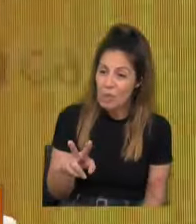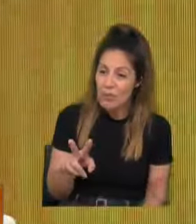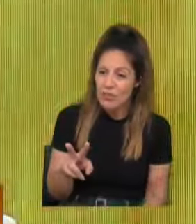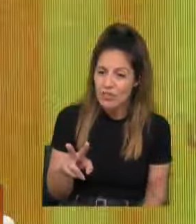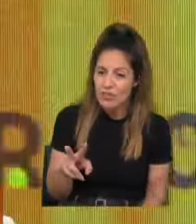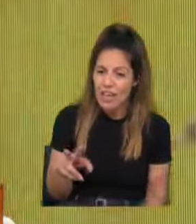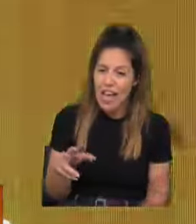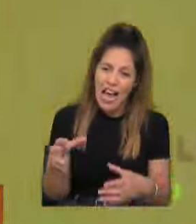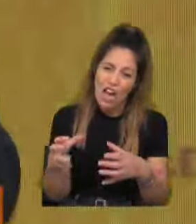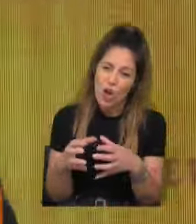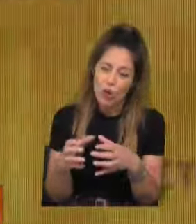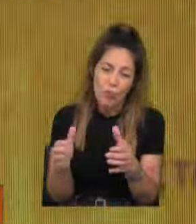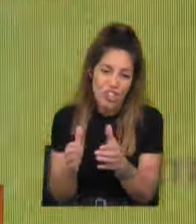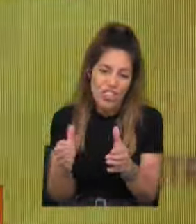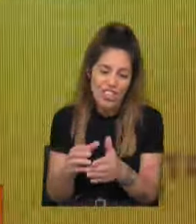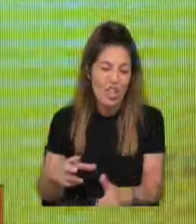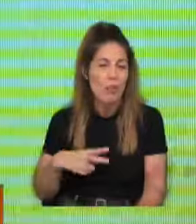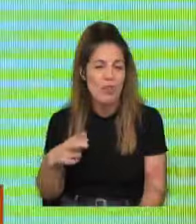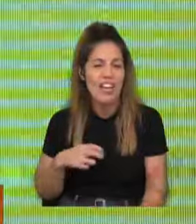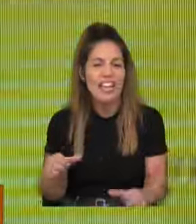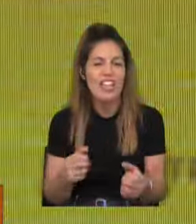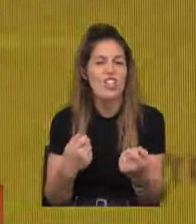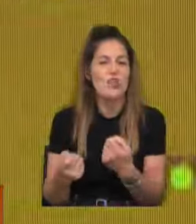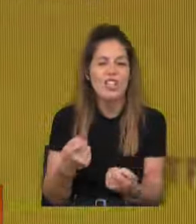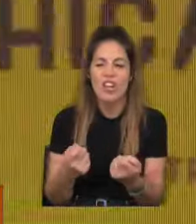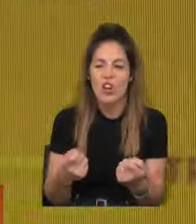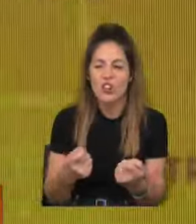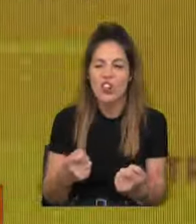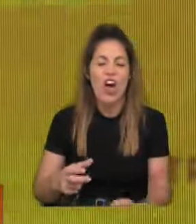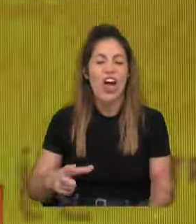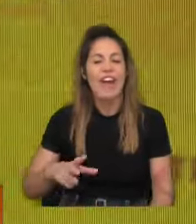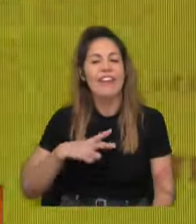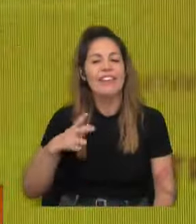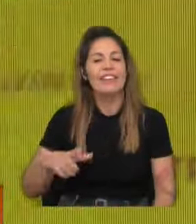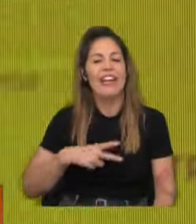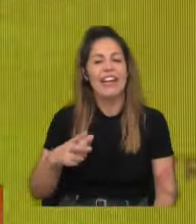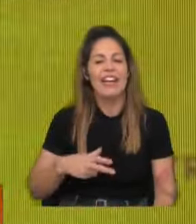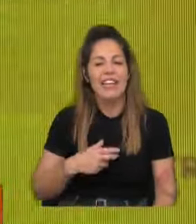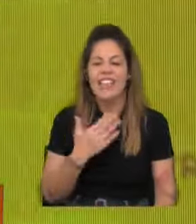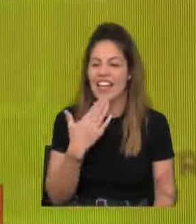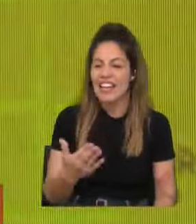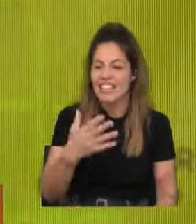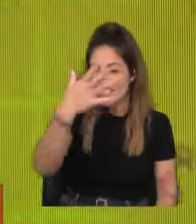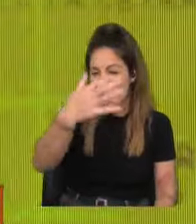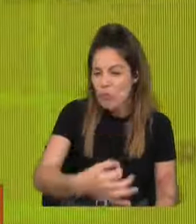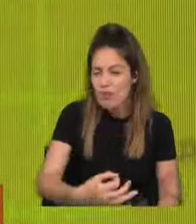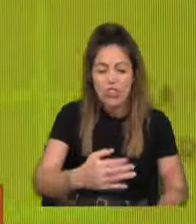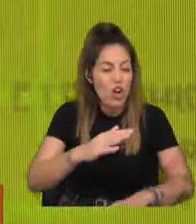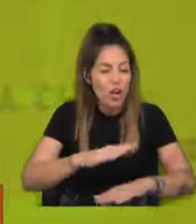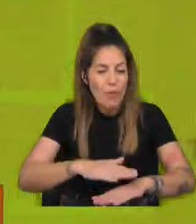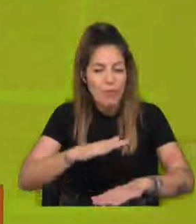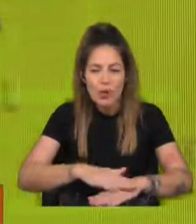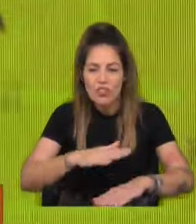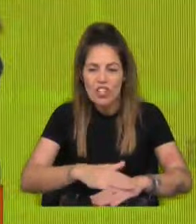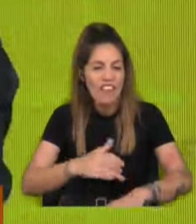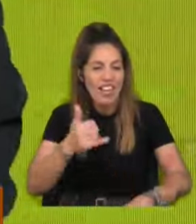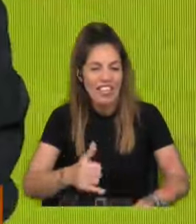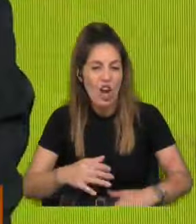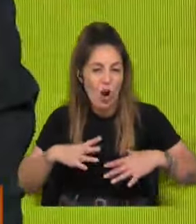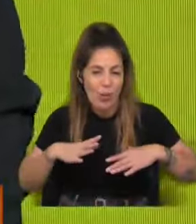las minorías privilegiadas que hacen sus negocios y se enriquecen a costilla del pueblo y que son parte de respons son parte responsables de que tengamos